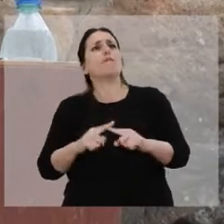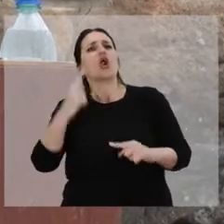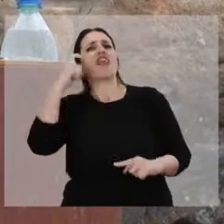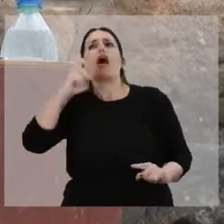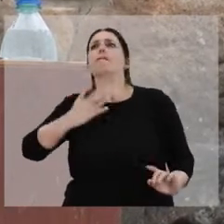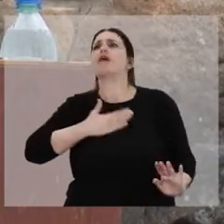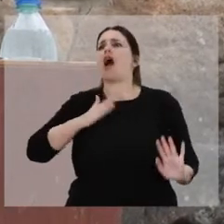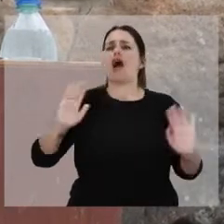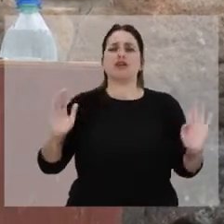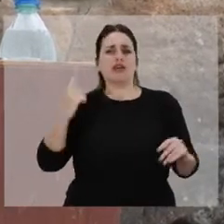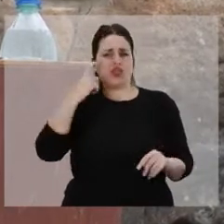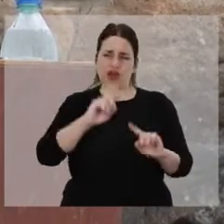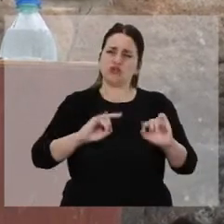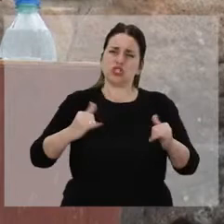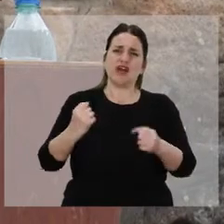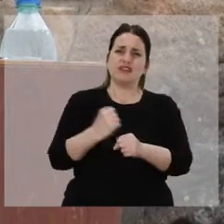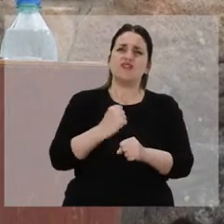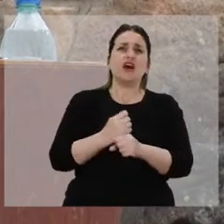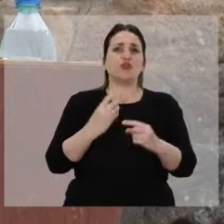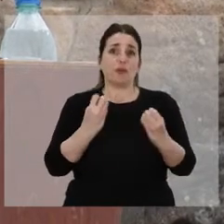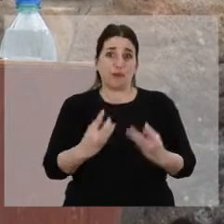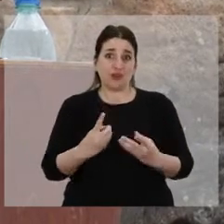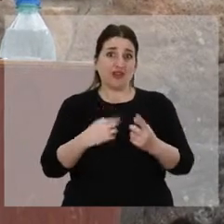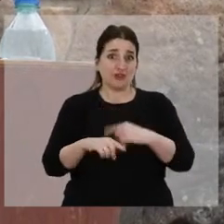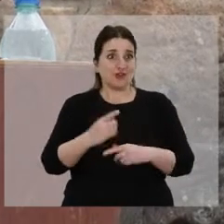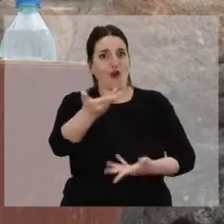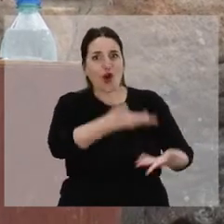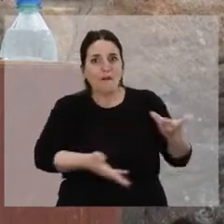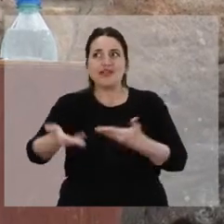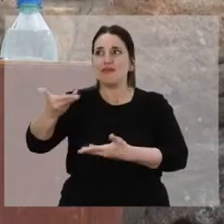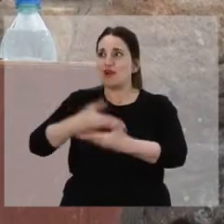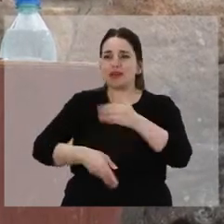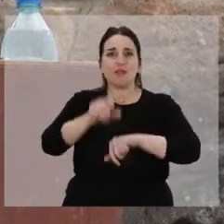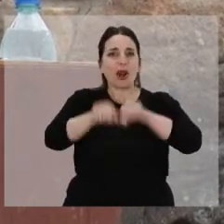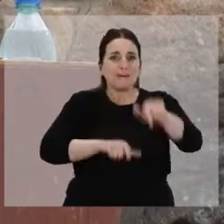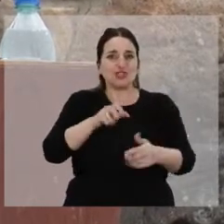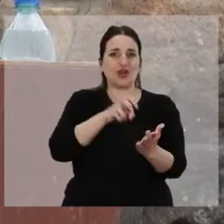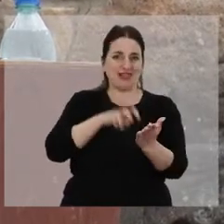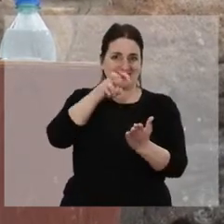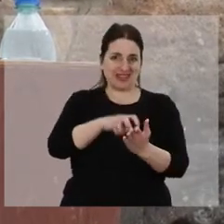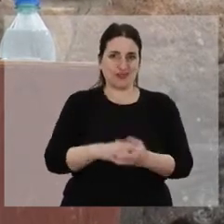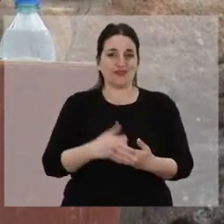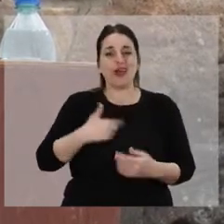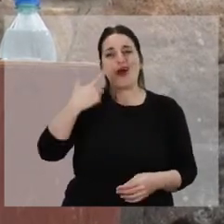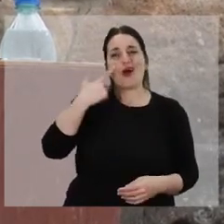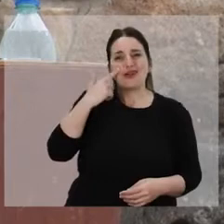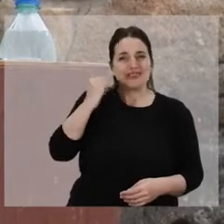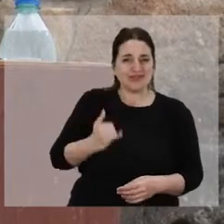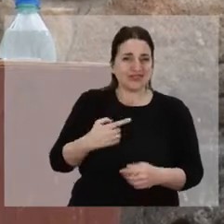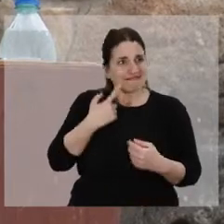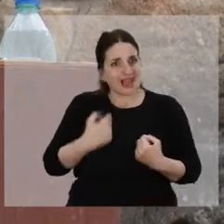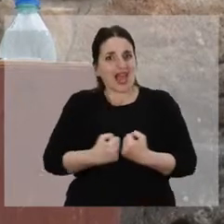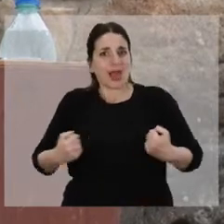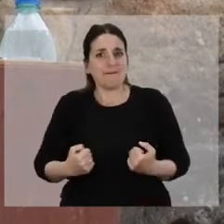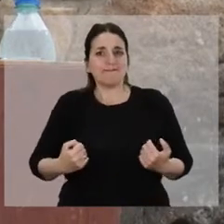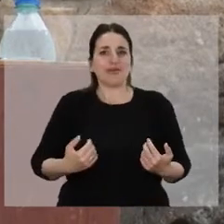Y que venimos trabajando no porque se nos ocurrió a nosotros, venimos trabajando porque escuchamos a los salteños. venimos trabajando